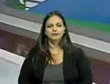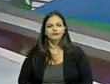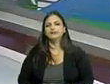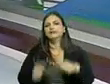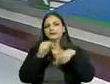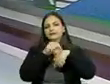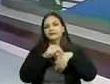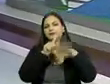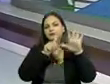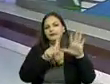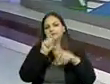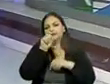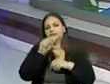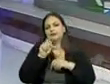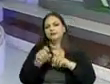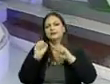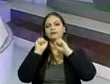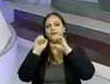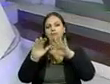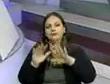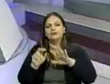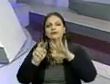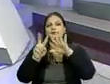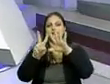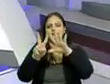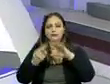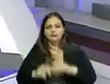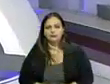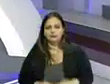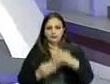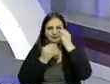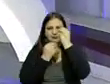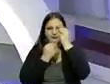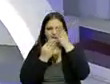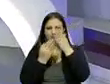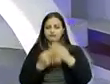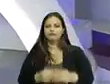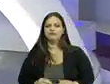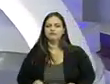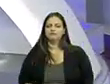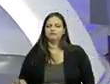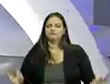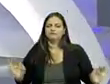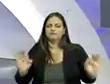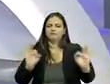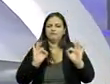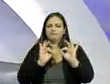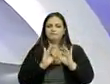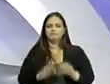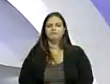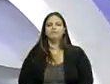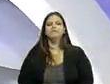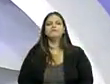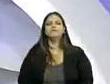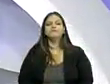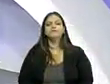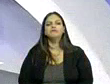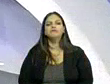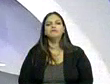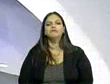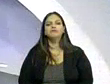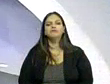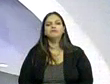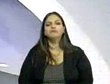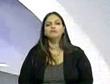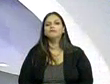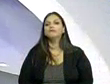6 de la mañana con 17 minutos. Importante comentarles que una televidente que fue víctima de un asalto registrado en una de las carreteras del